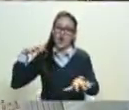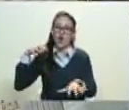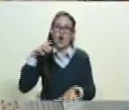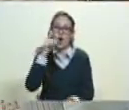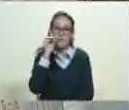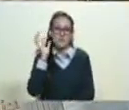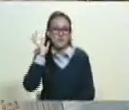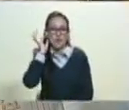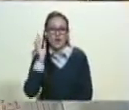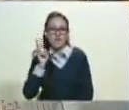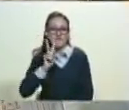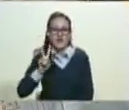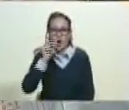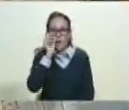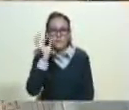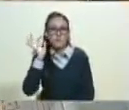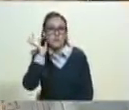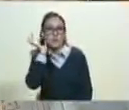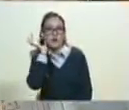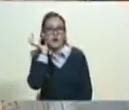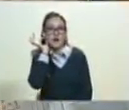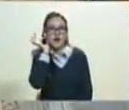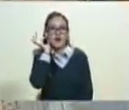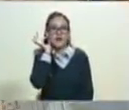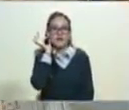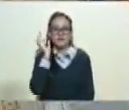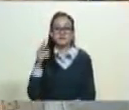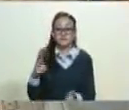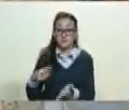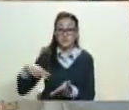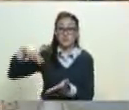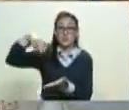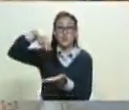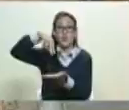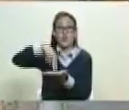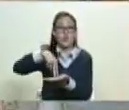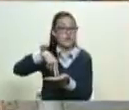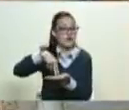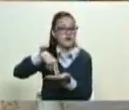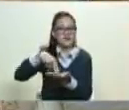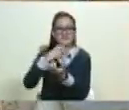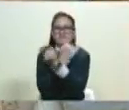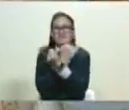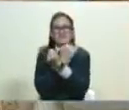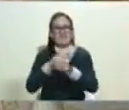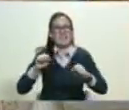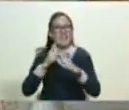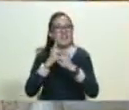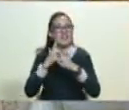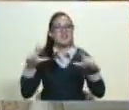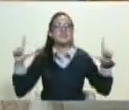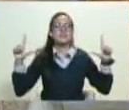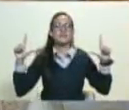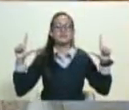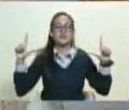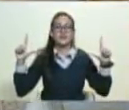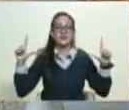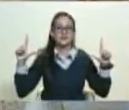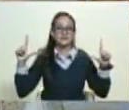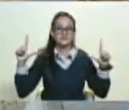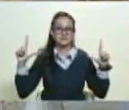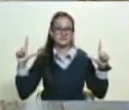y mujeres, de venezolanos y venezolanas, que se habían levantado y roto las cadenas de la dominación de una